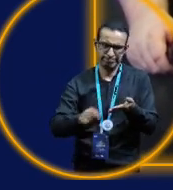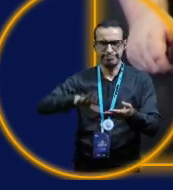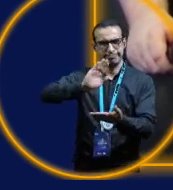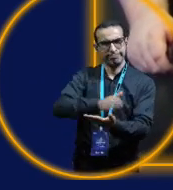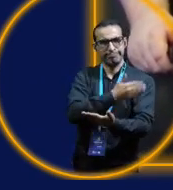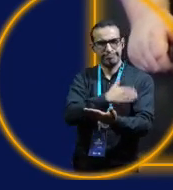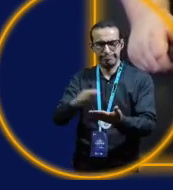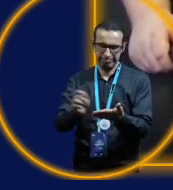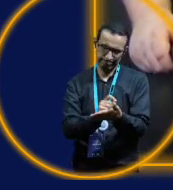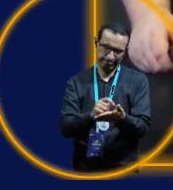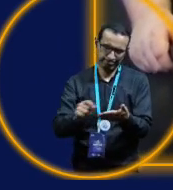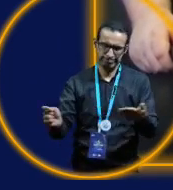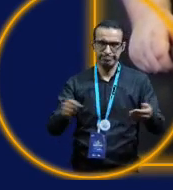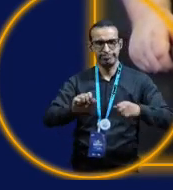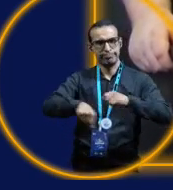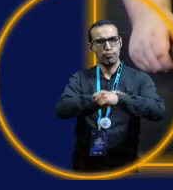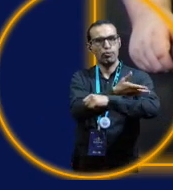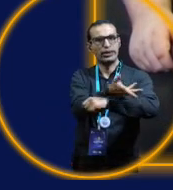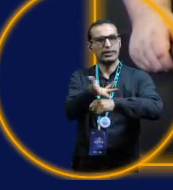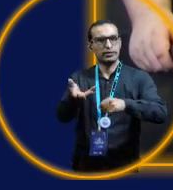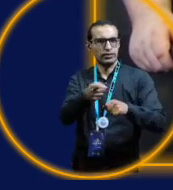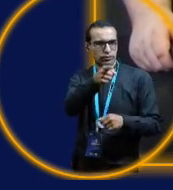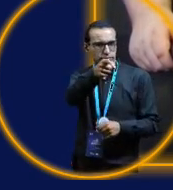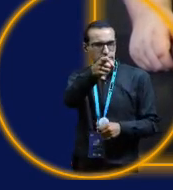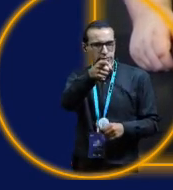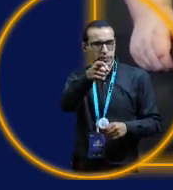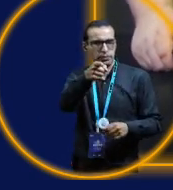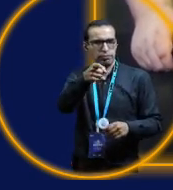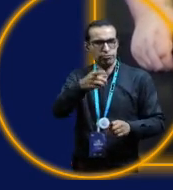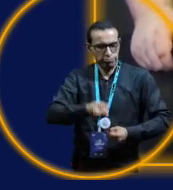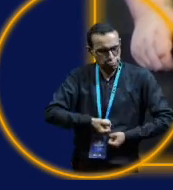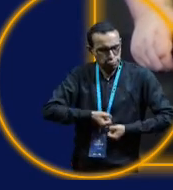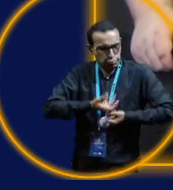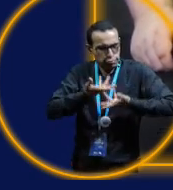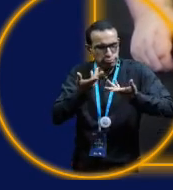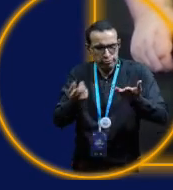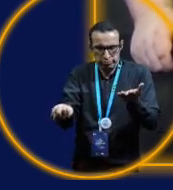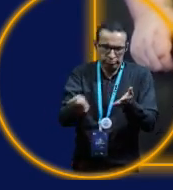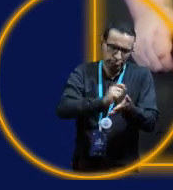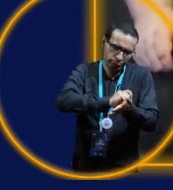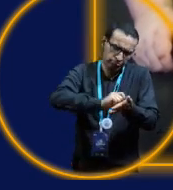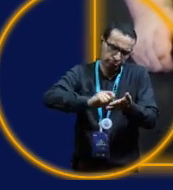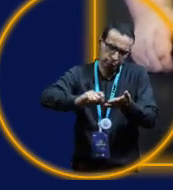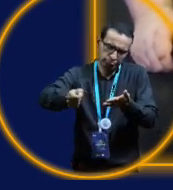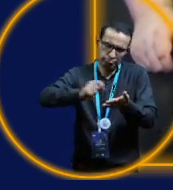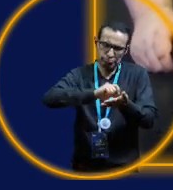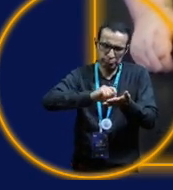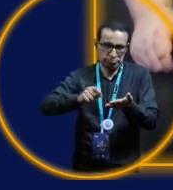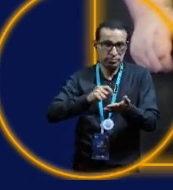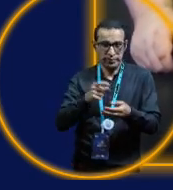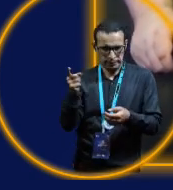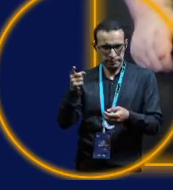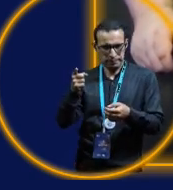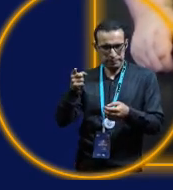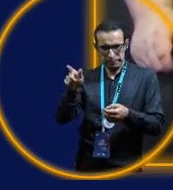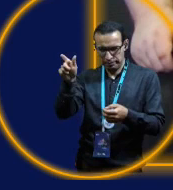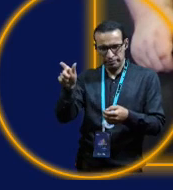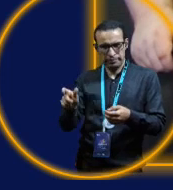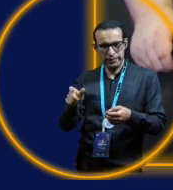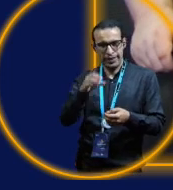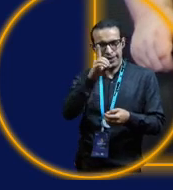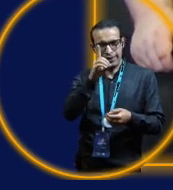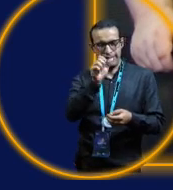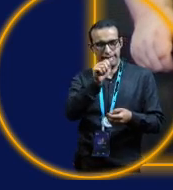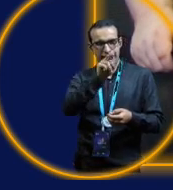una expresión diferente de tu personalidad Y una vez más un artista como David era como mi